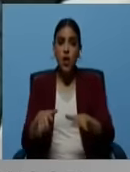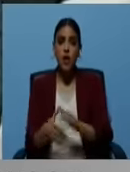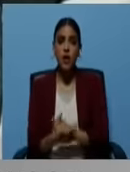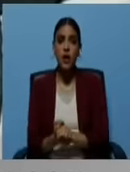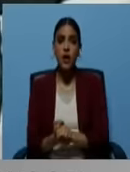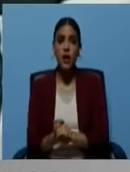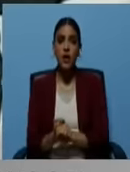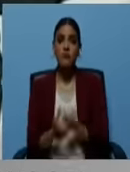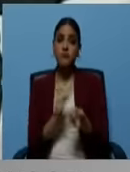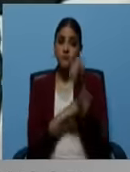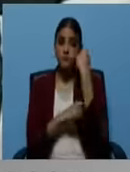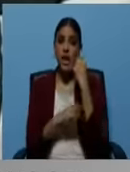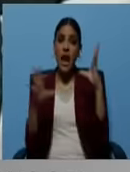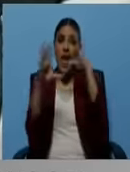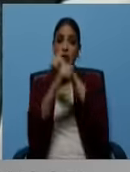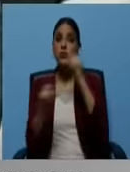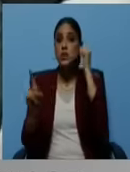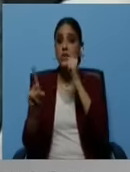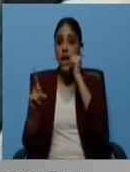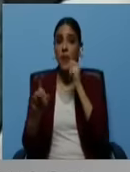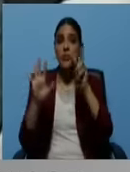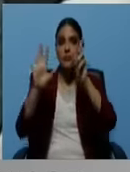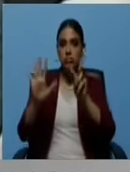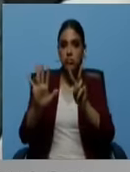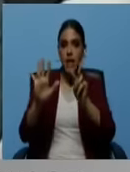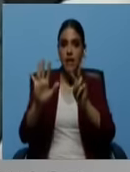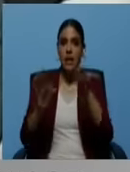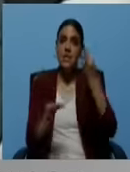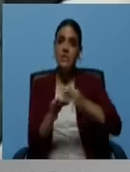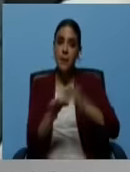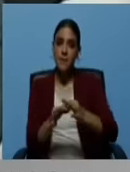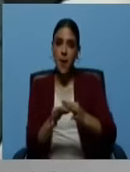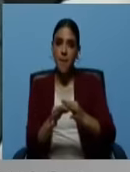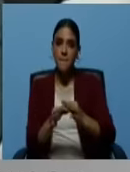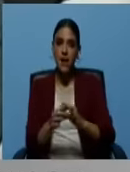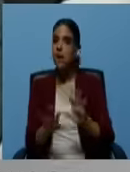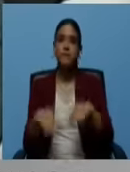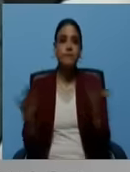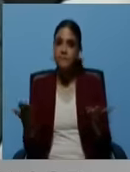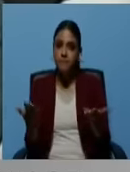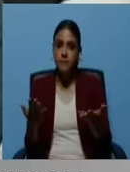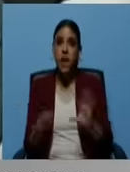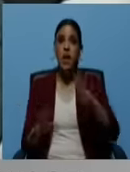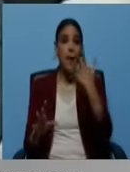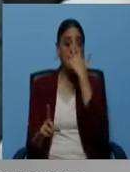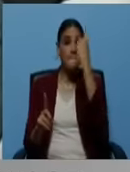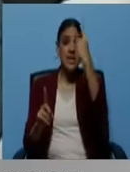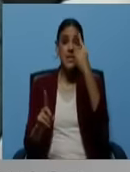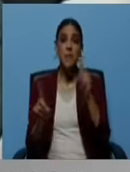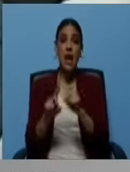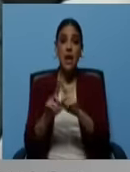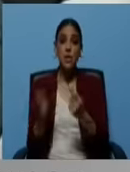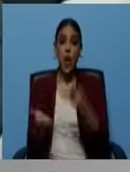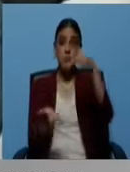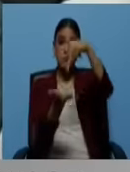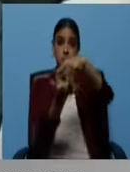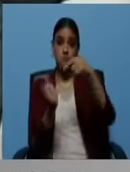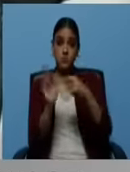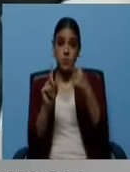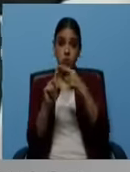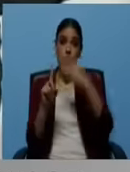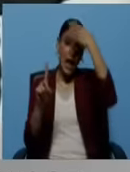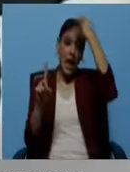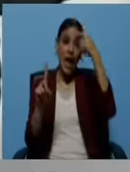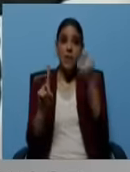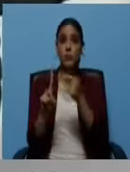esta noche del día sábado 7 de septiembre, cuando su principal protagonista, Edmundo González Urrutia,